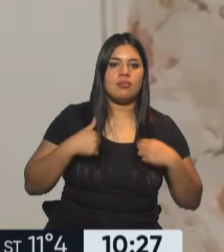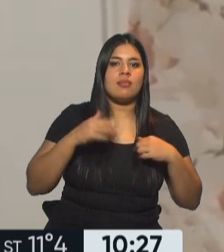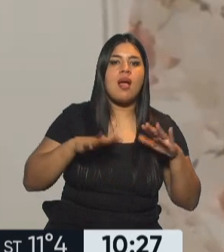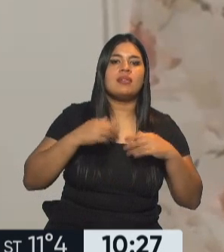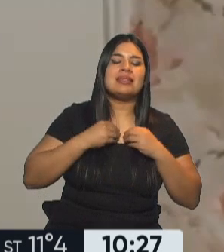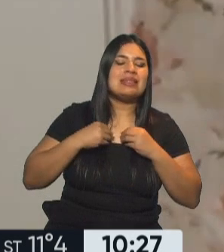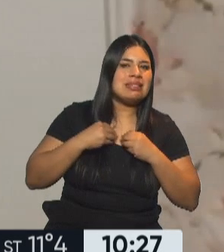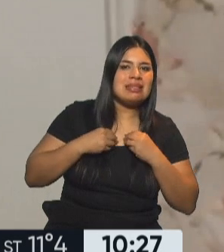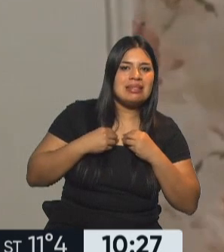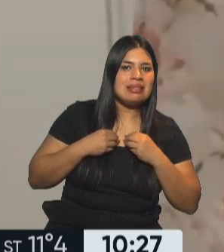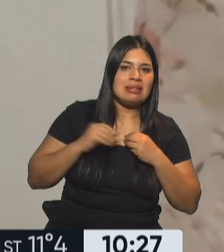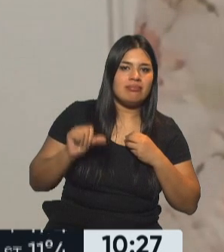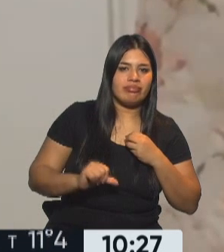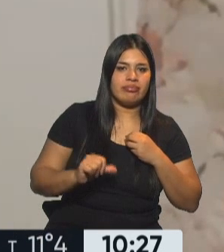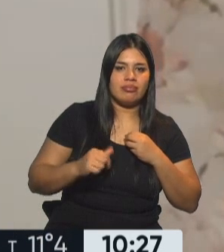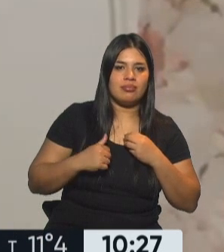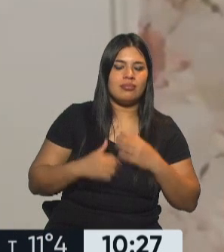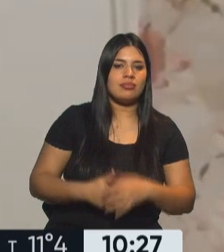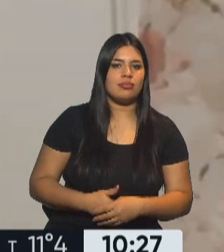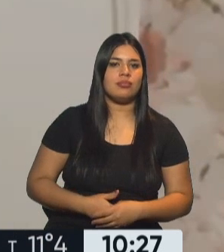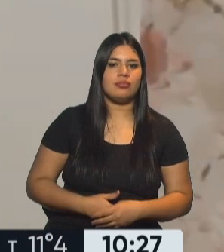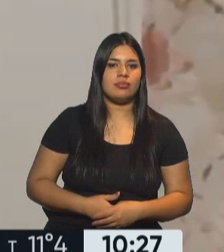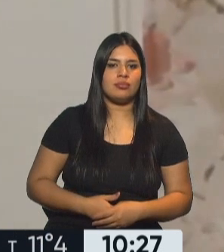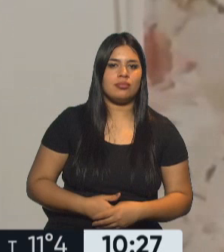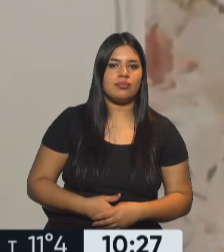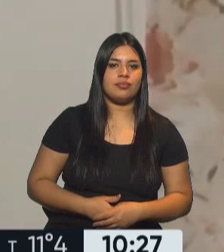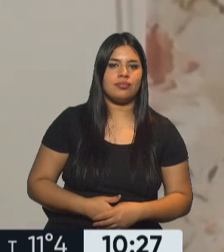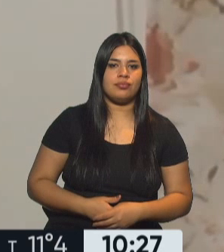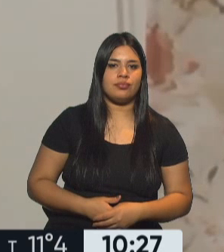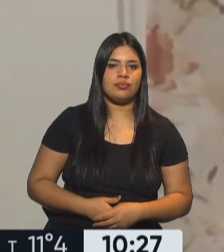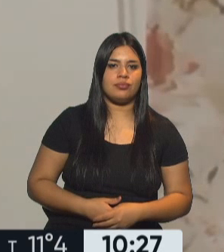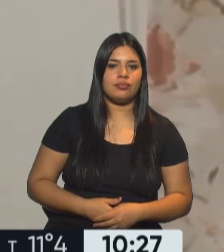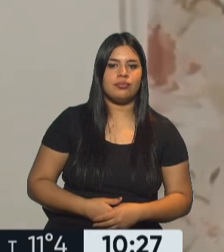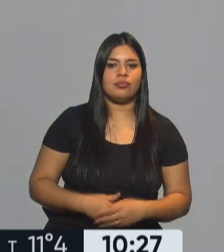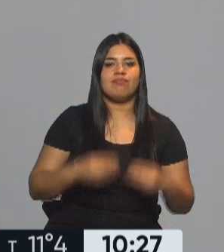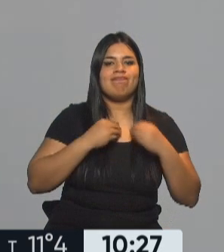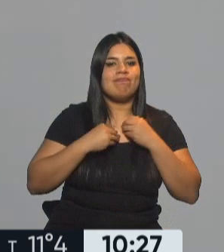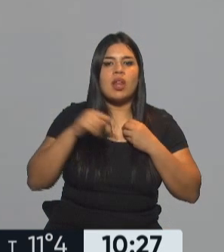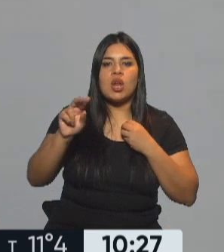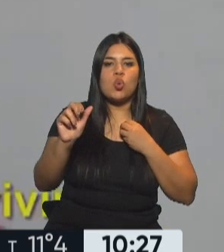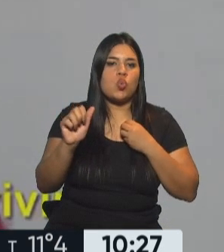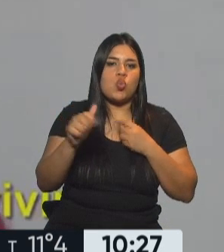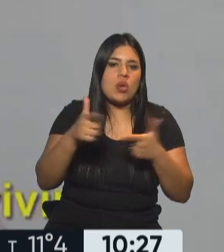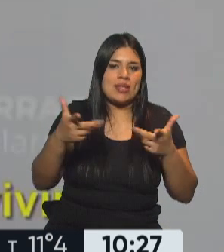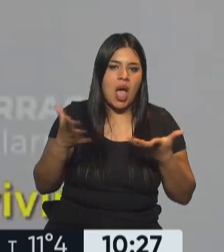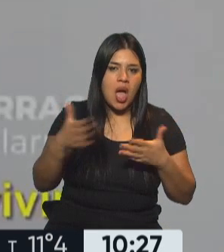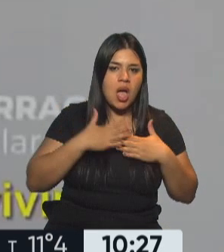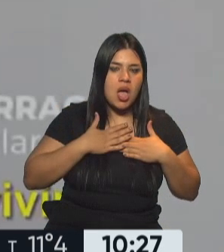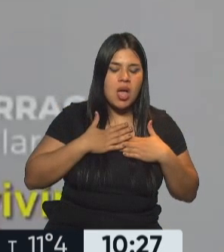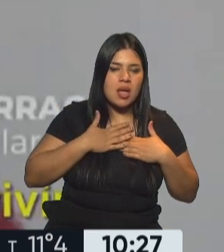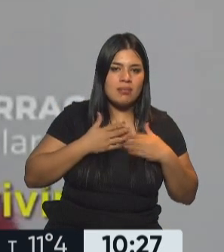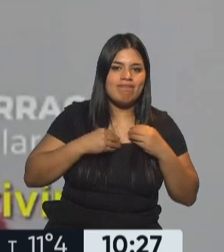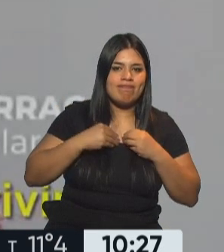pone... me afecta y siempre me ha afectado su ausencia. ¿Que cómo se